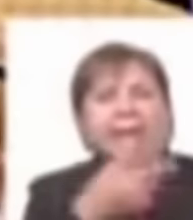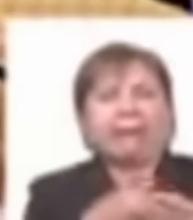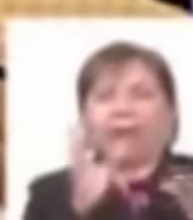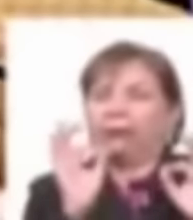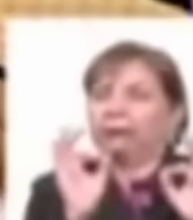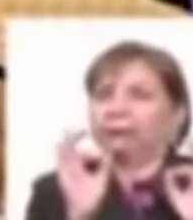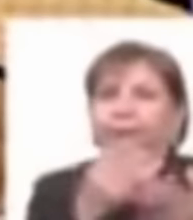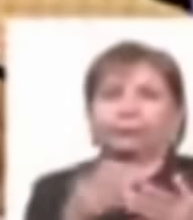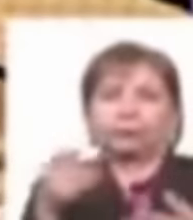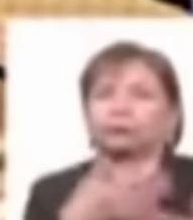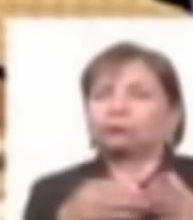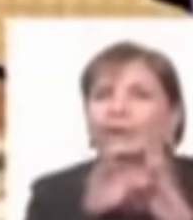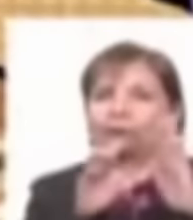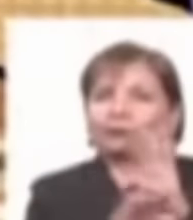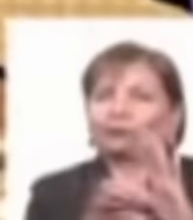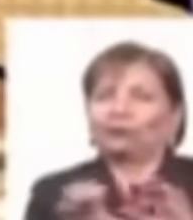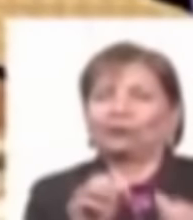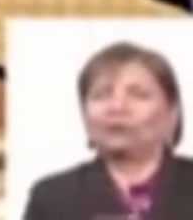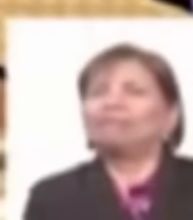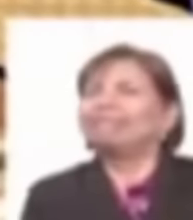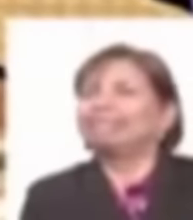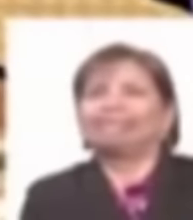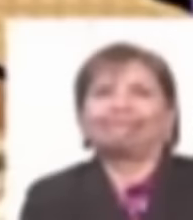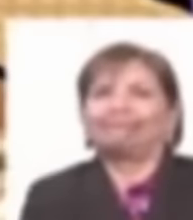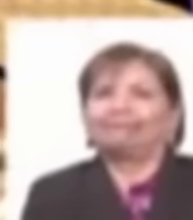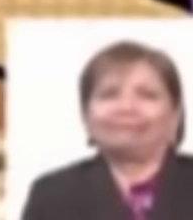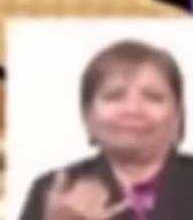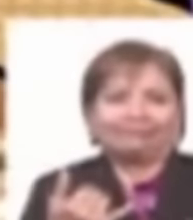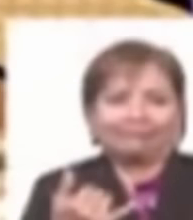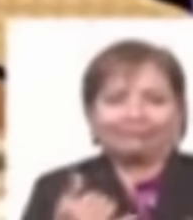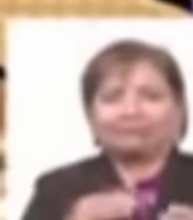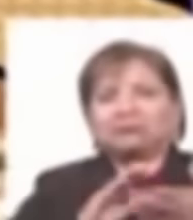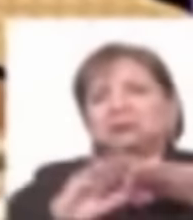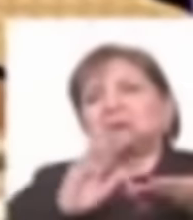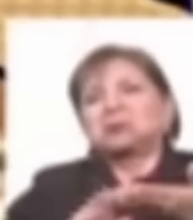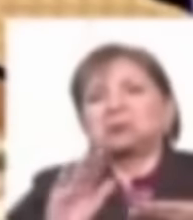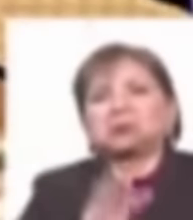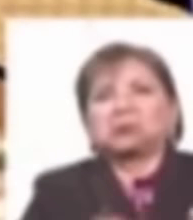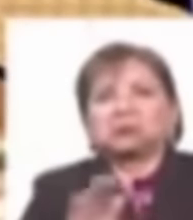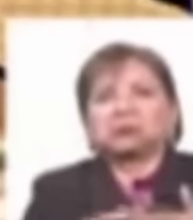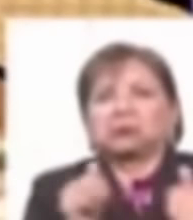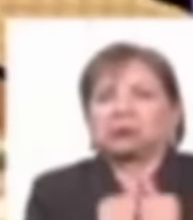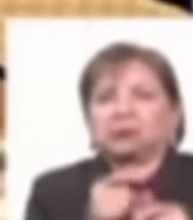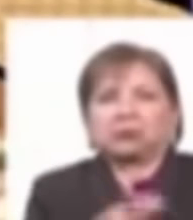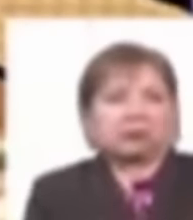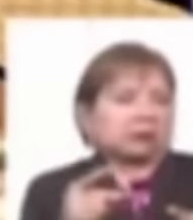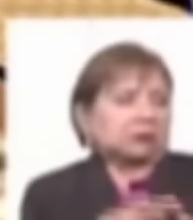persona la Constitución, lo hayan hecho. Y que ahora se excusen con